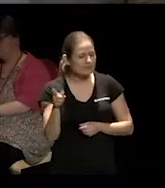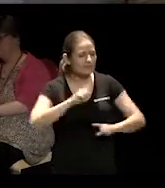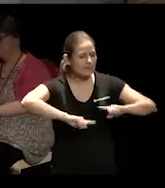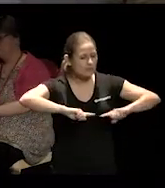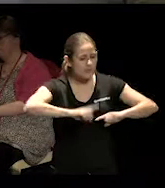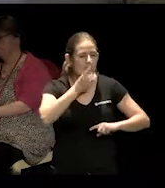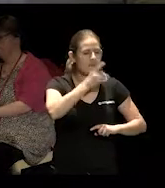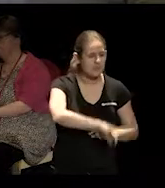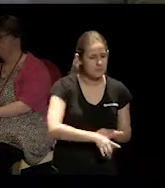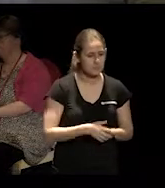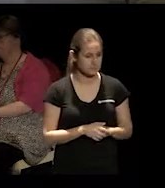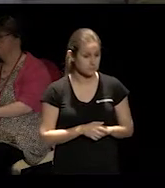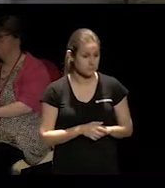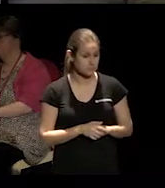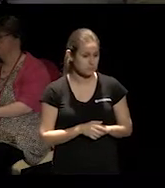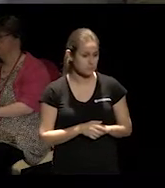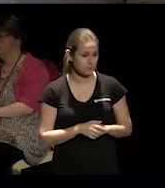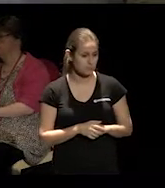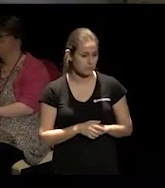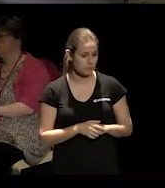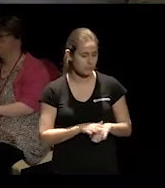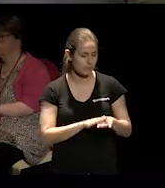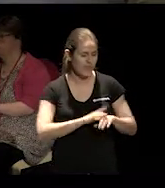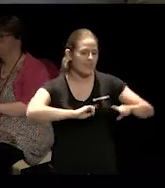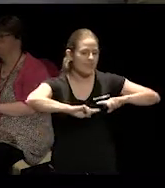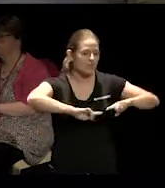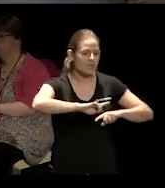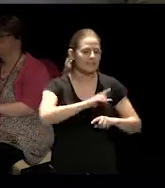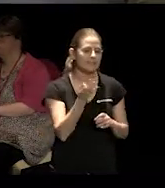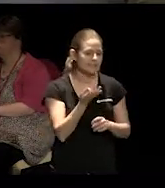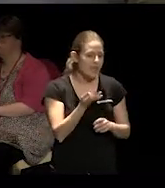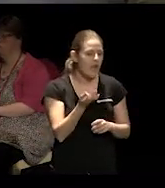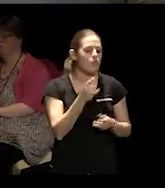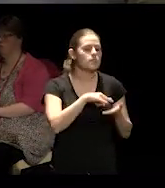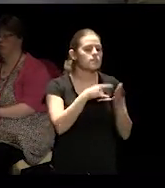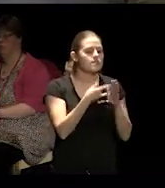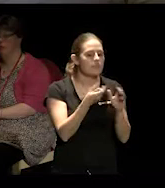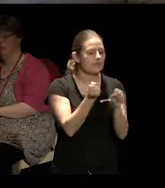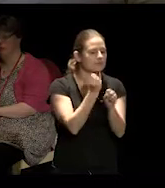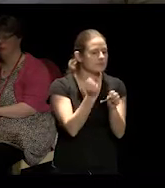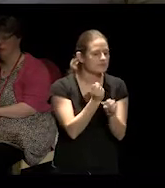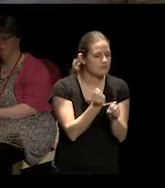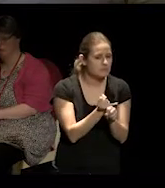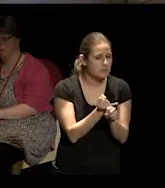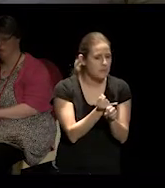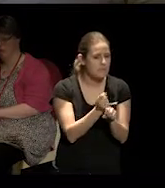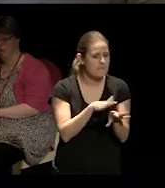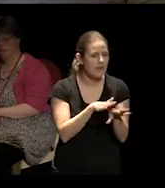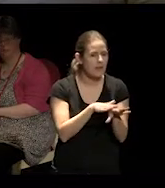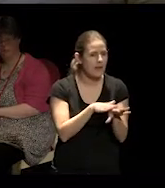de un proyecto de la aplicación de este sistema de trabajo a la